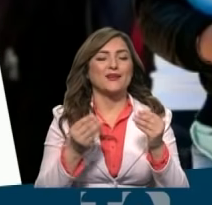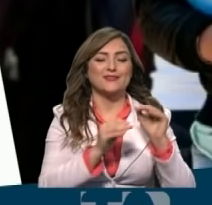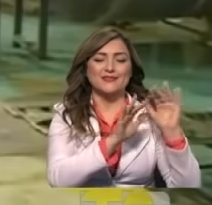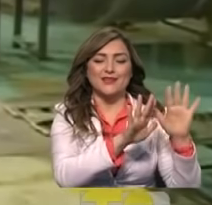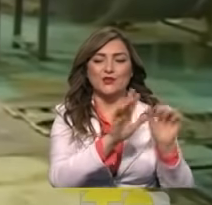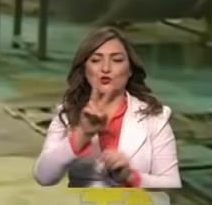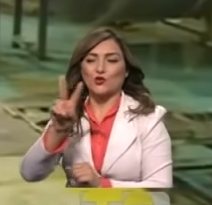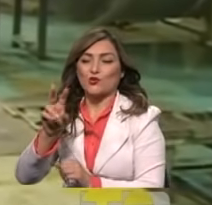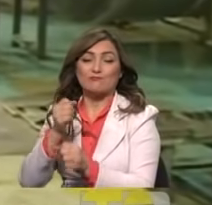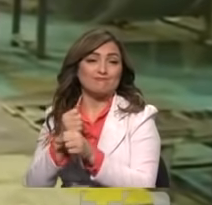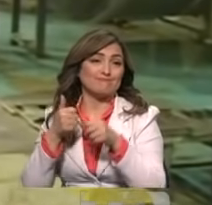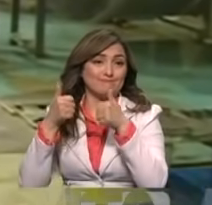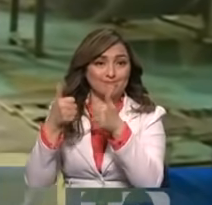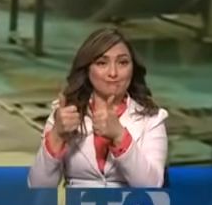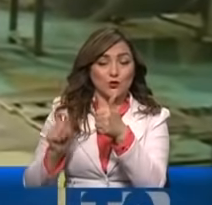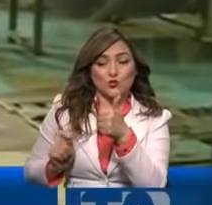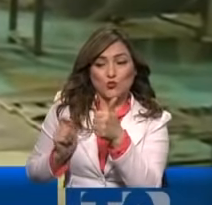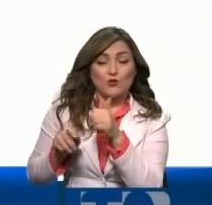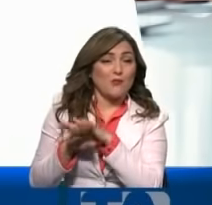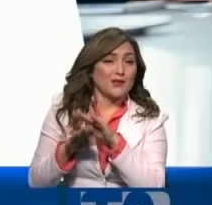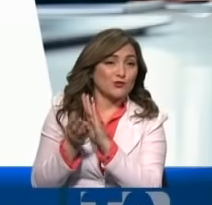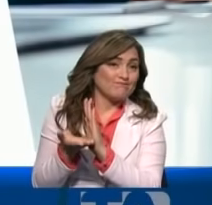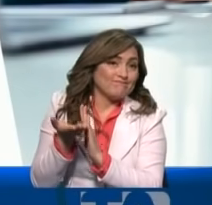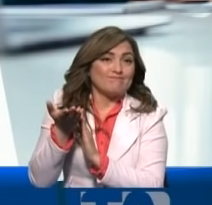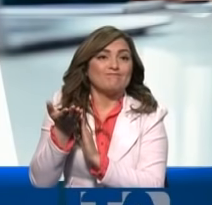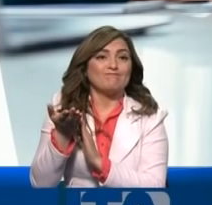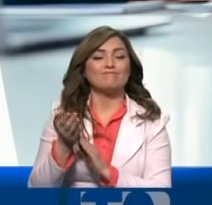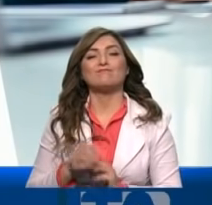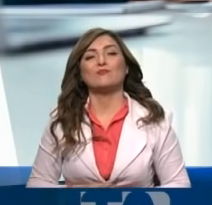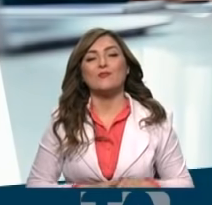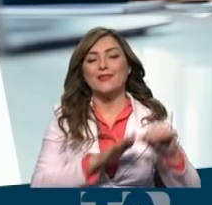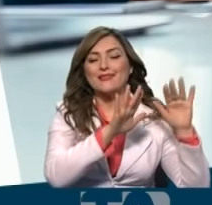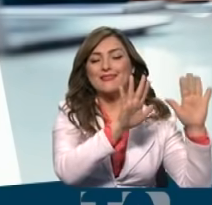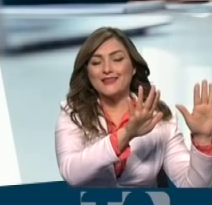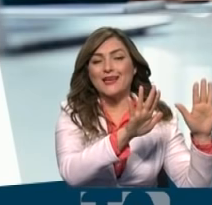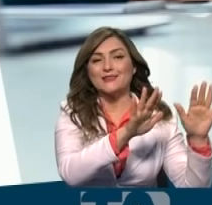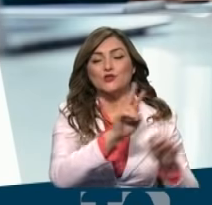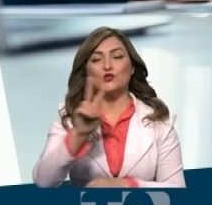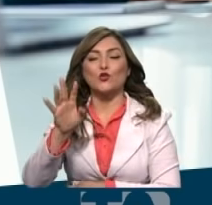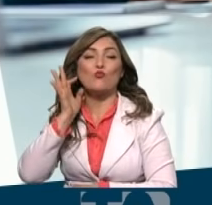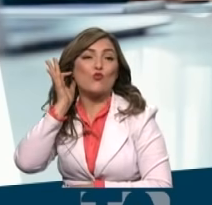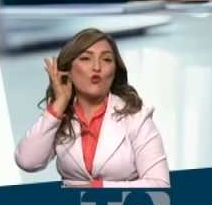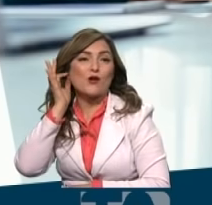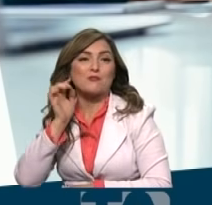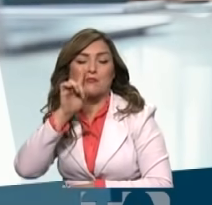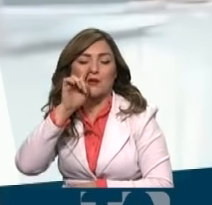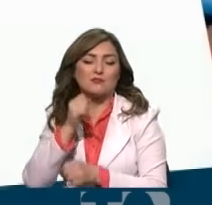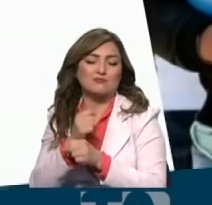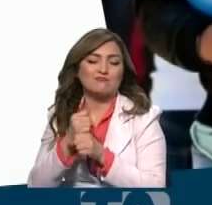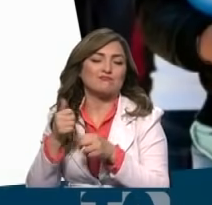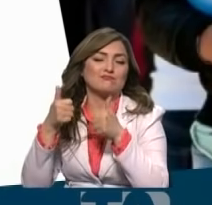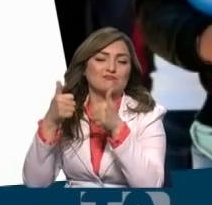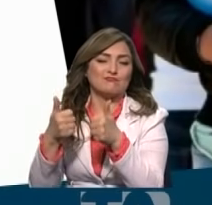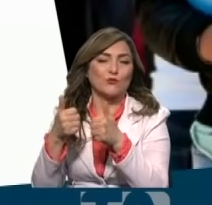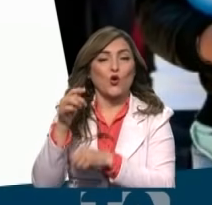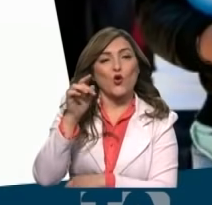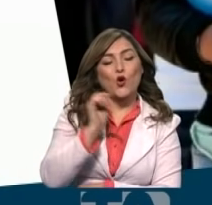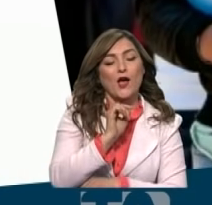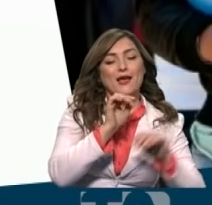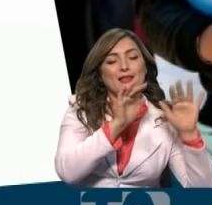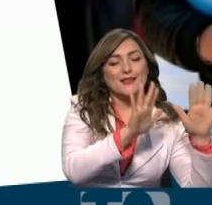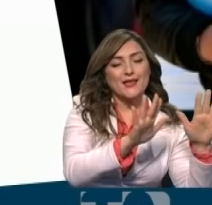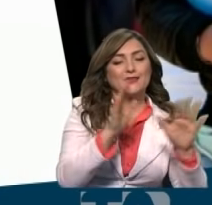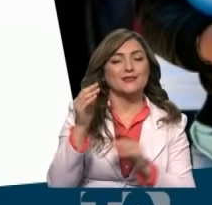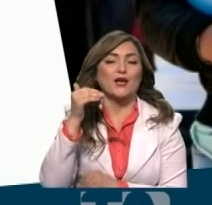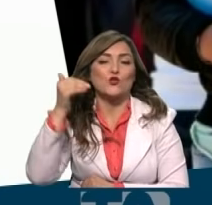empleo adecuado, es decir, ganan más del sueldo básico. Solo 2 de cada 10 mujeres tienen un empleo adecuado y apenas